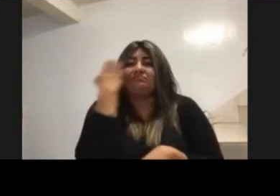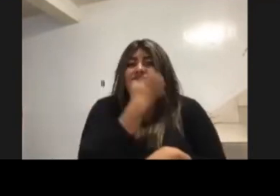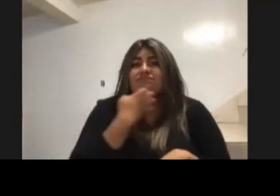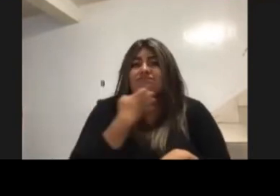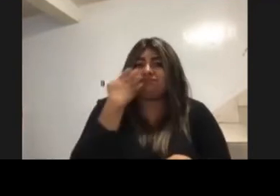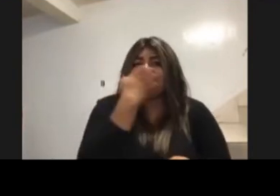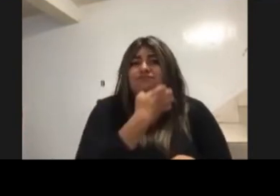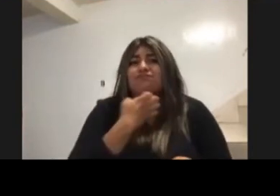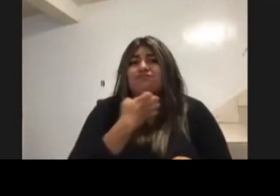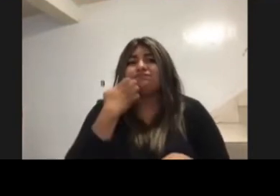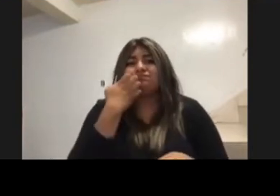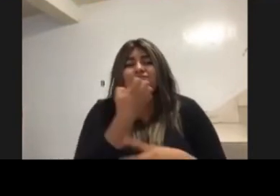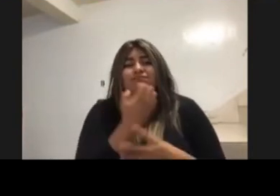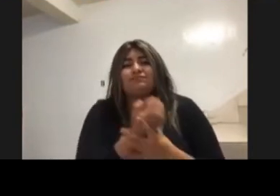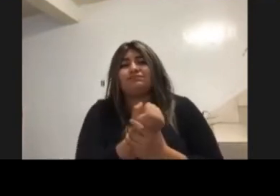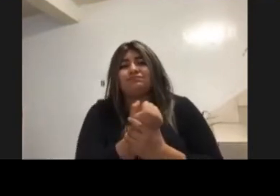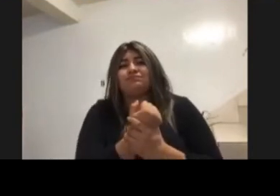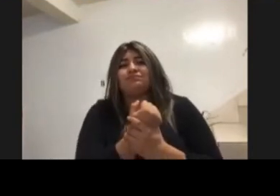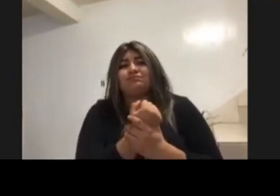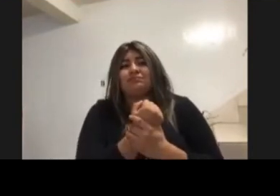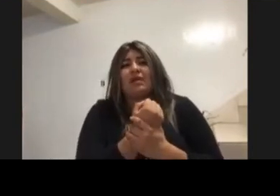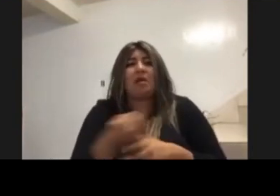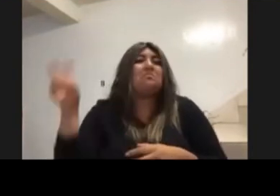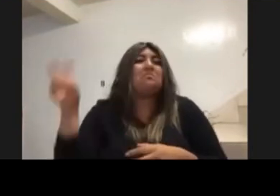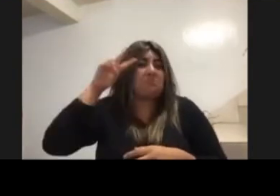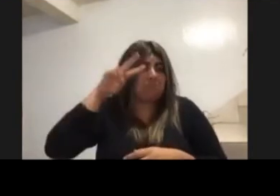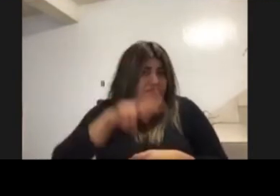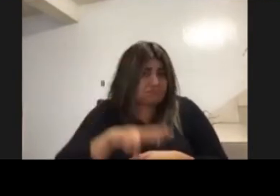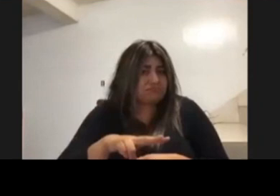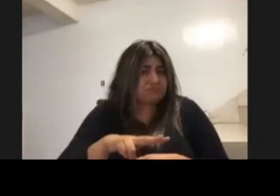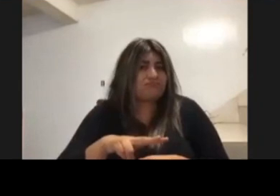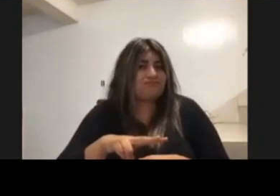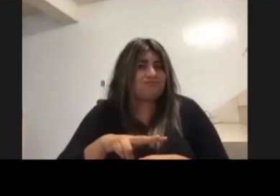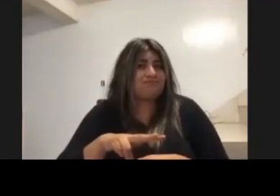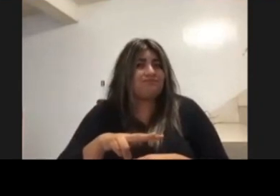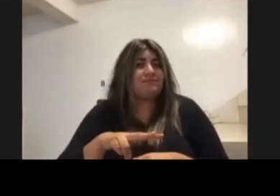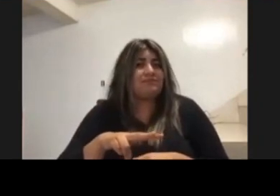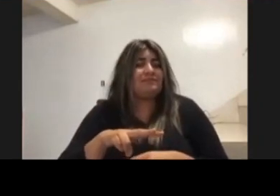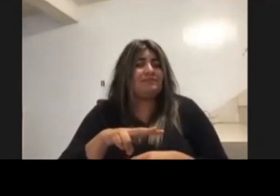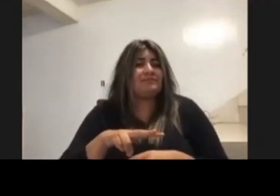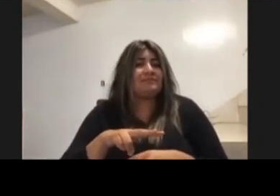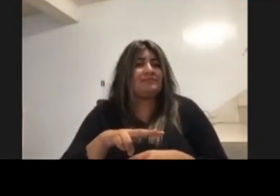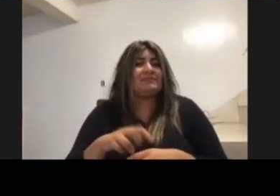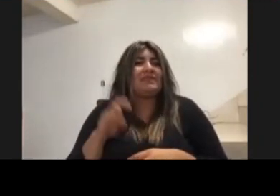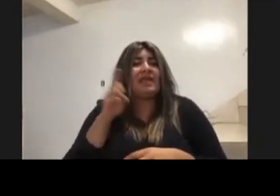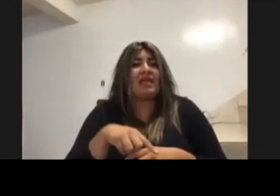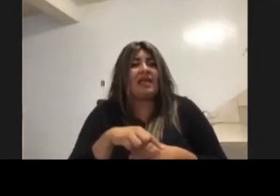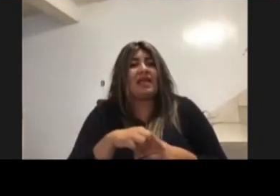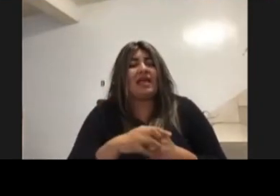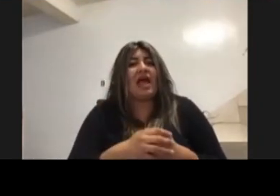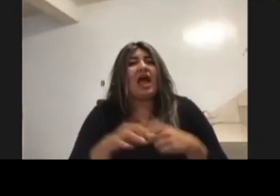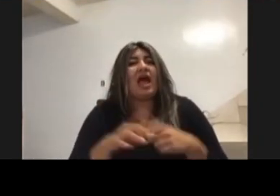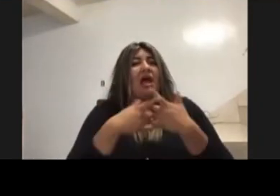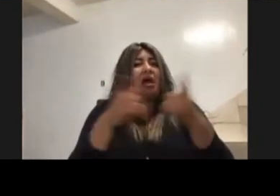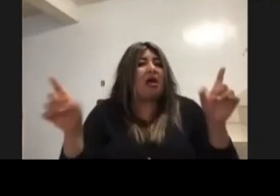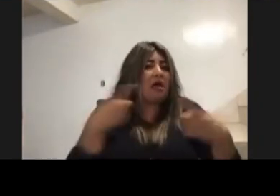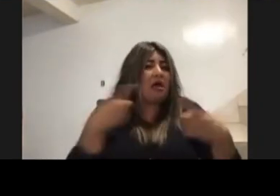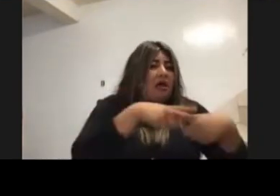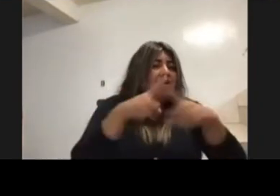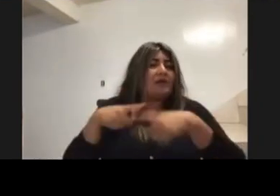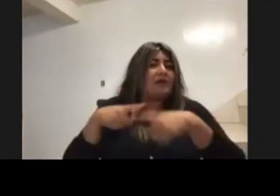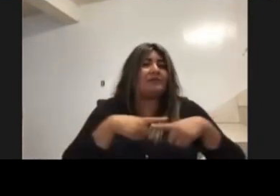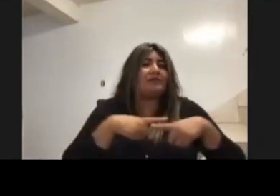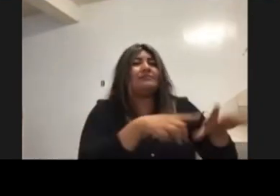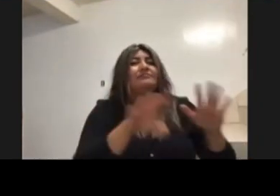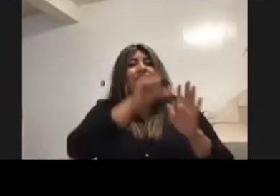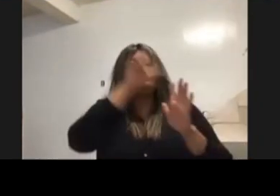sea totalmente, como digamos, como estandarizada y abierta a la diversidad con los parámetros que normalmente